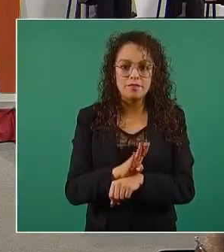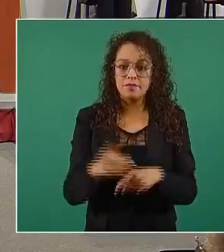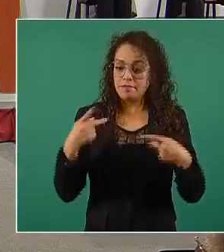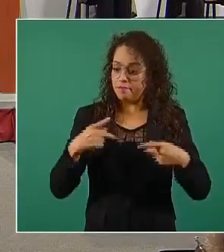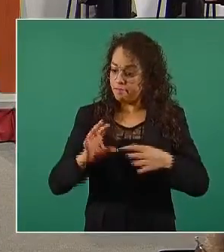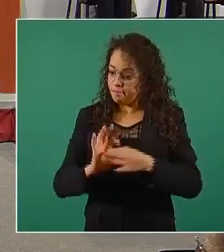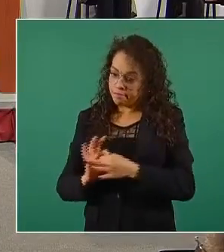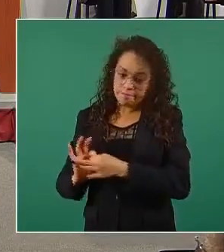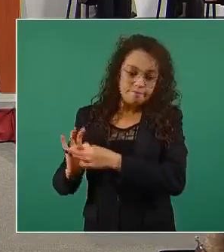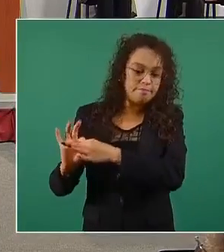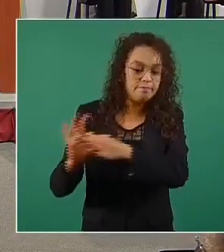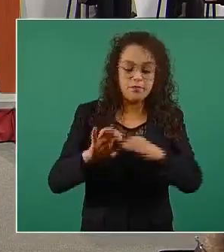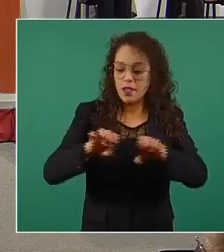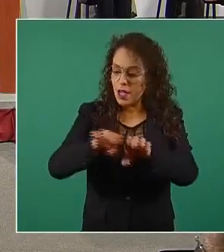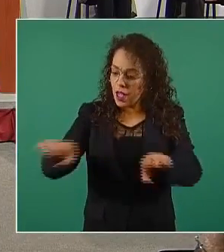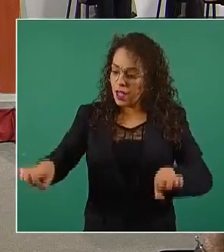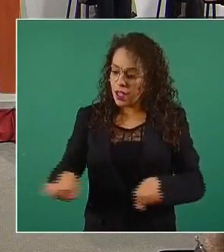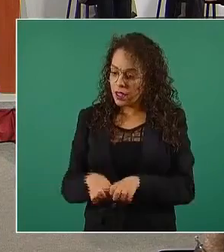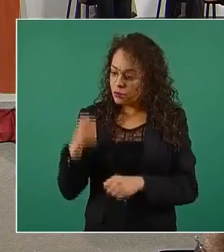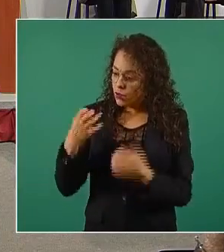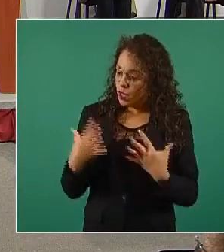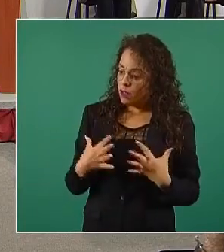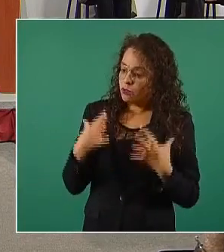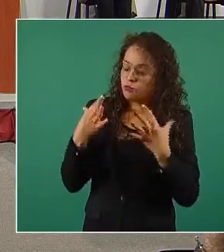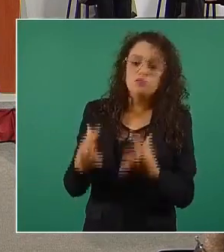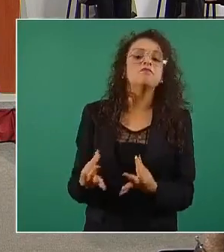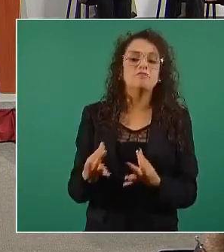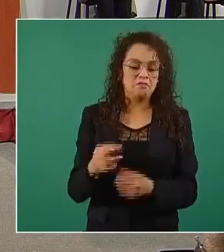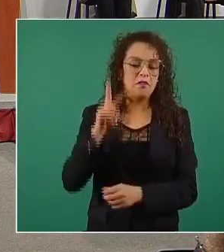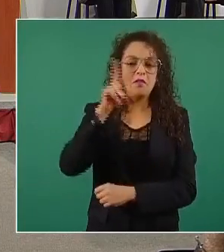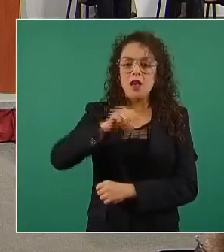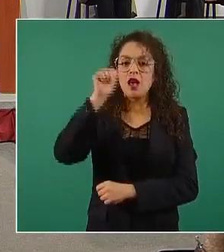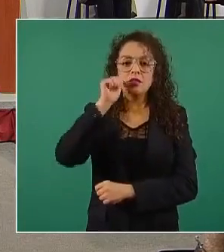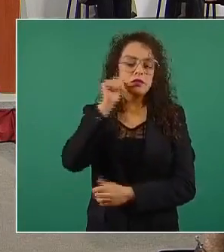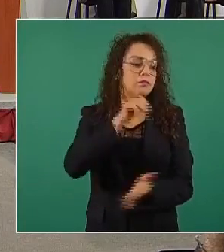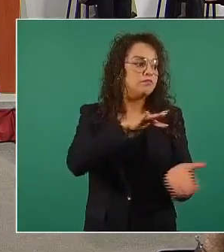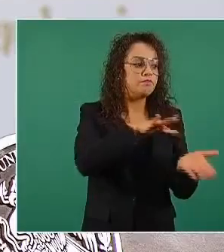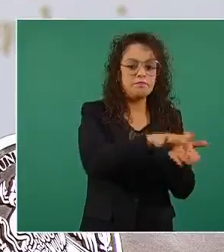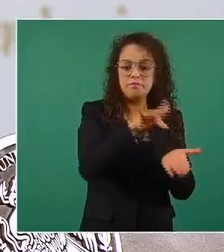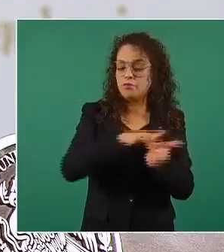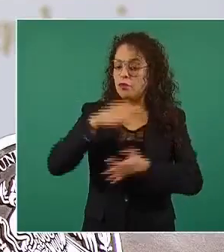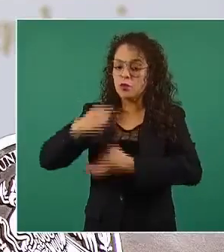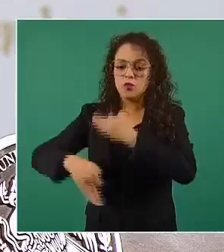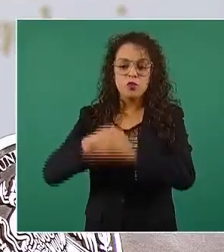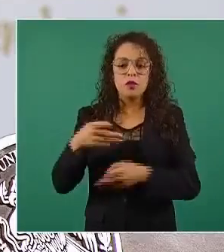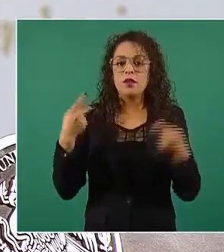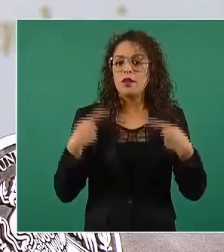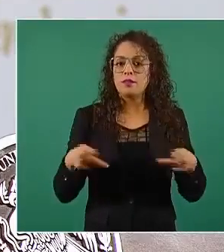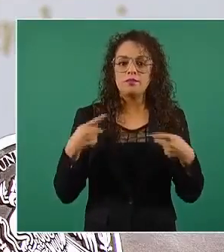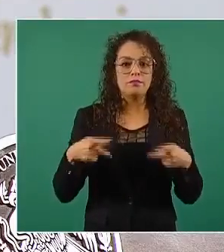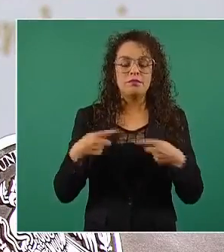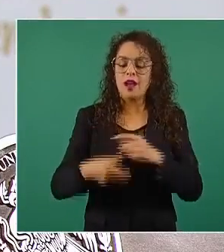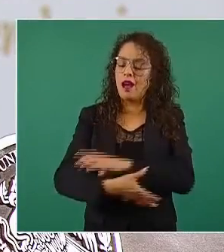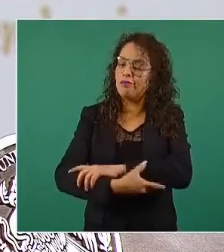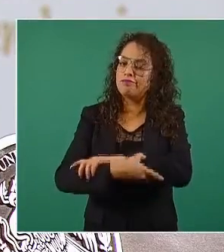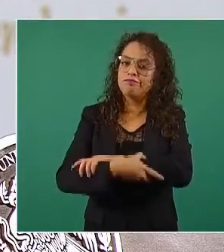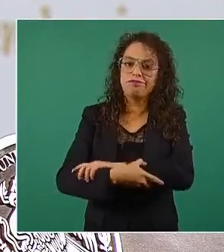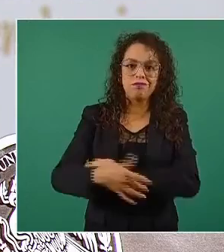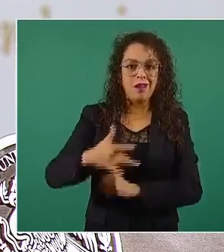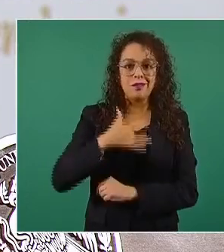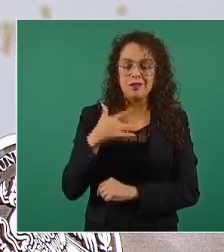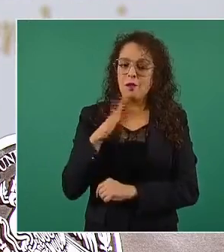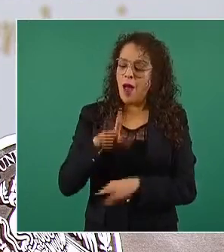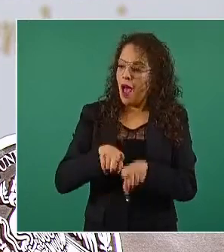colaboradores de la Fundación estaremos siempre presentes para nuestros hermanos. El día de hoy damos continuidad a